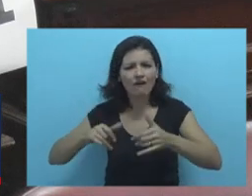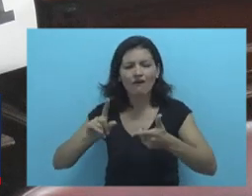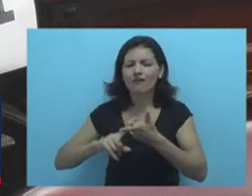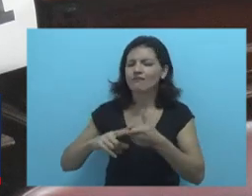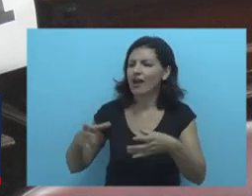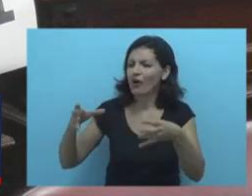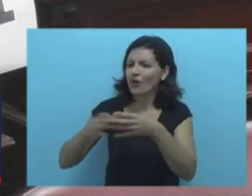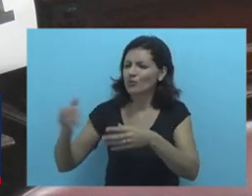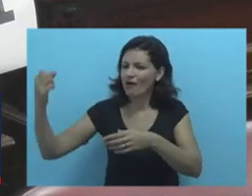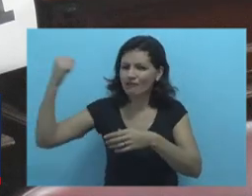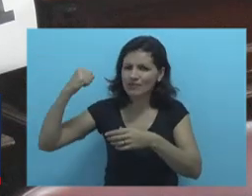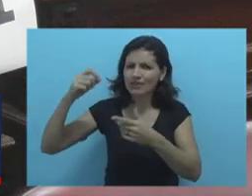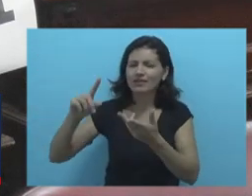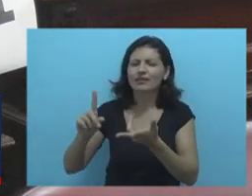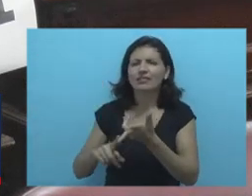feminista, esta cámara